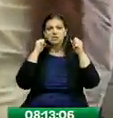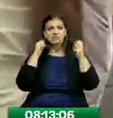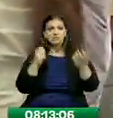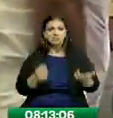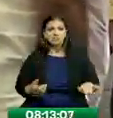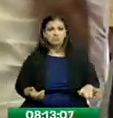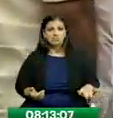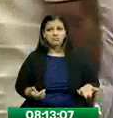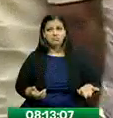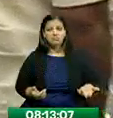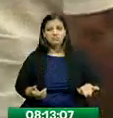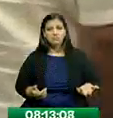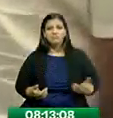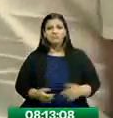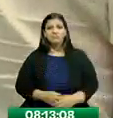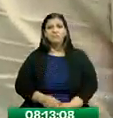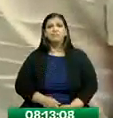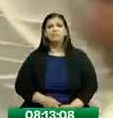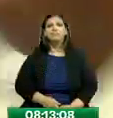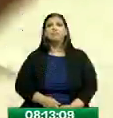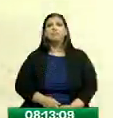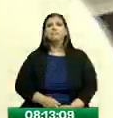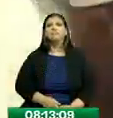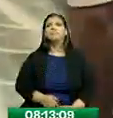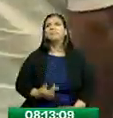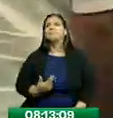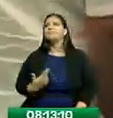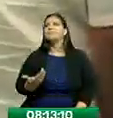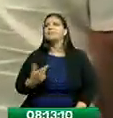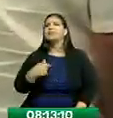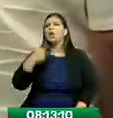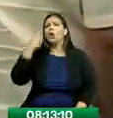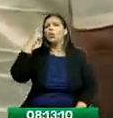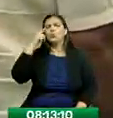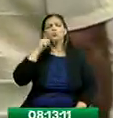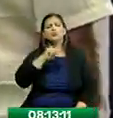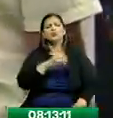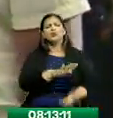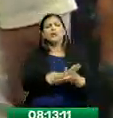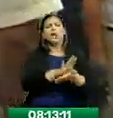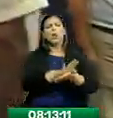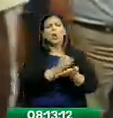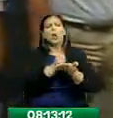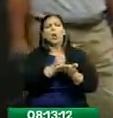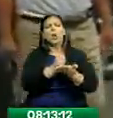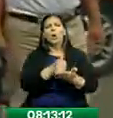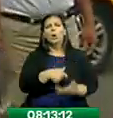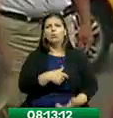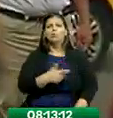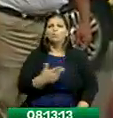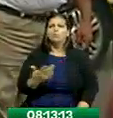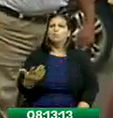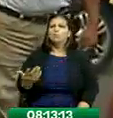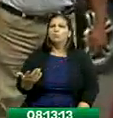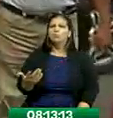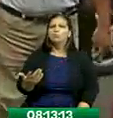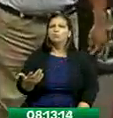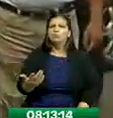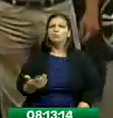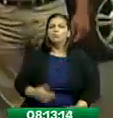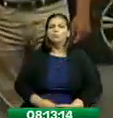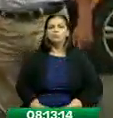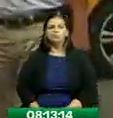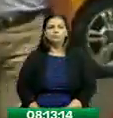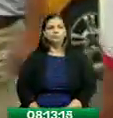había movilizaciones. ¿Y de qué sacamos nosotros? ¿Qué ganamos nosotros, compañeros, con ese paro? Absolutamente nada, compañeros. ¿Legalizan la medida el día de